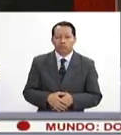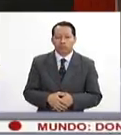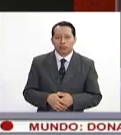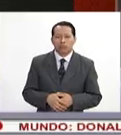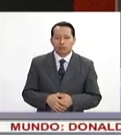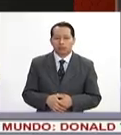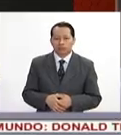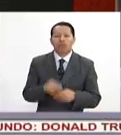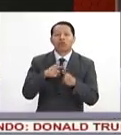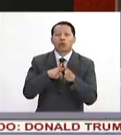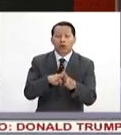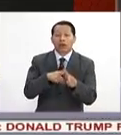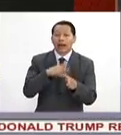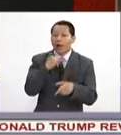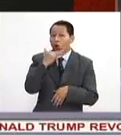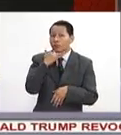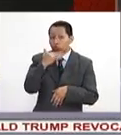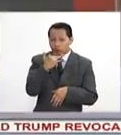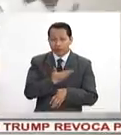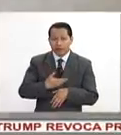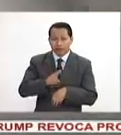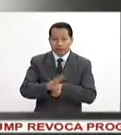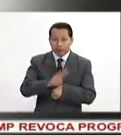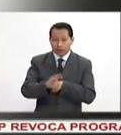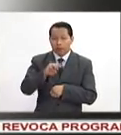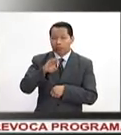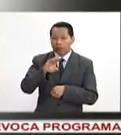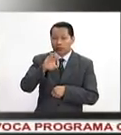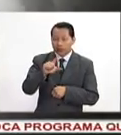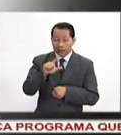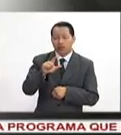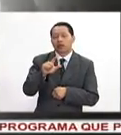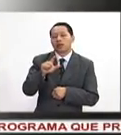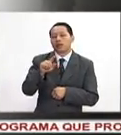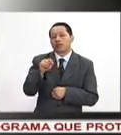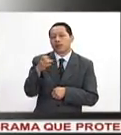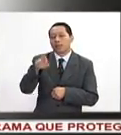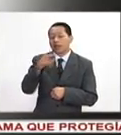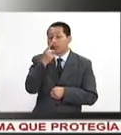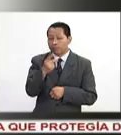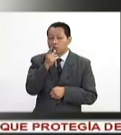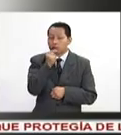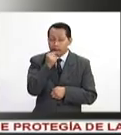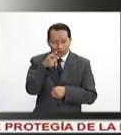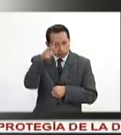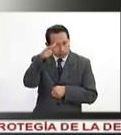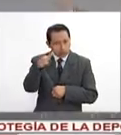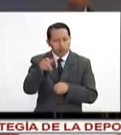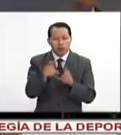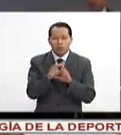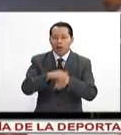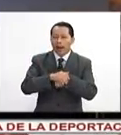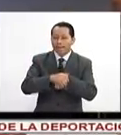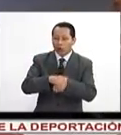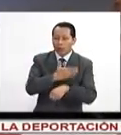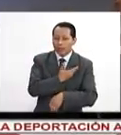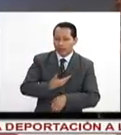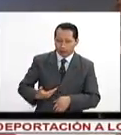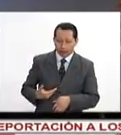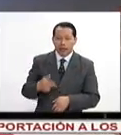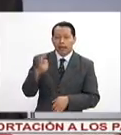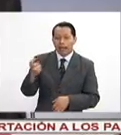Siguen apareciendo evidencias de corrupción del presidente de Brasil, Michel Temer. La policía dijo haber encontrado evidencias de que un amigo del presidente